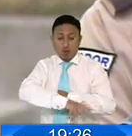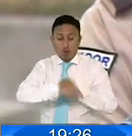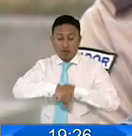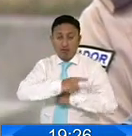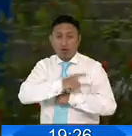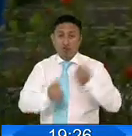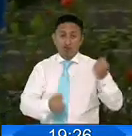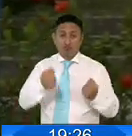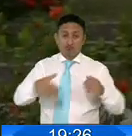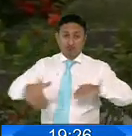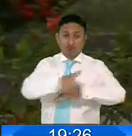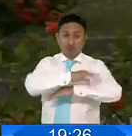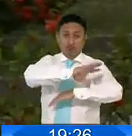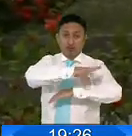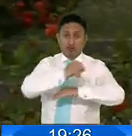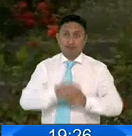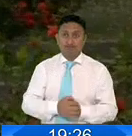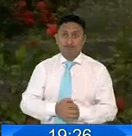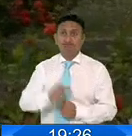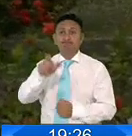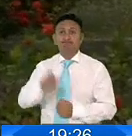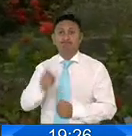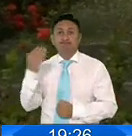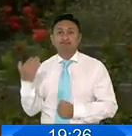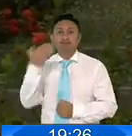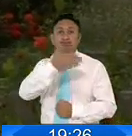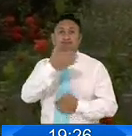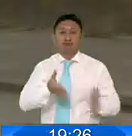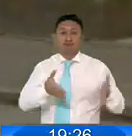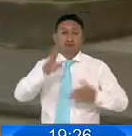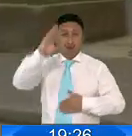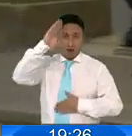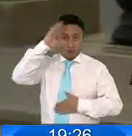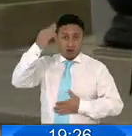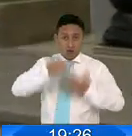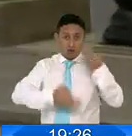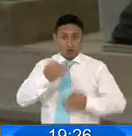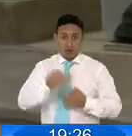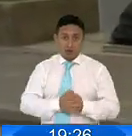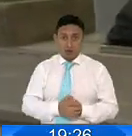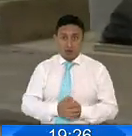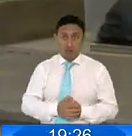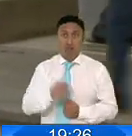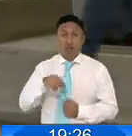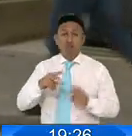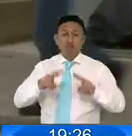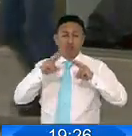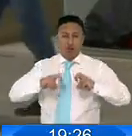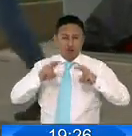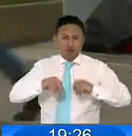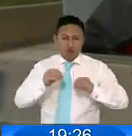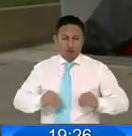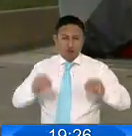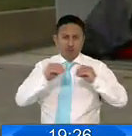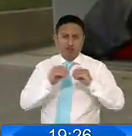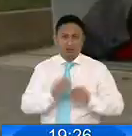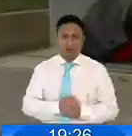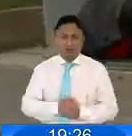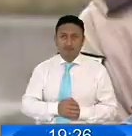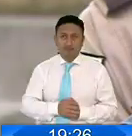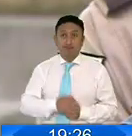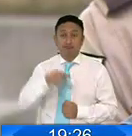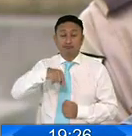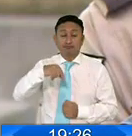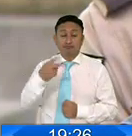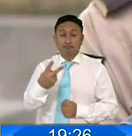en carreteras. Los aprehendidos fueron trasladados hasta el edificio de la Policía Judicial en Guayas. Las indagaciones se profundizan.